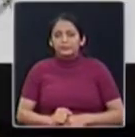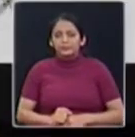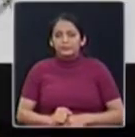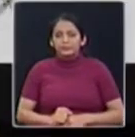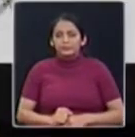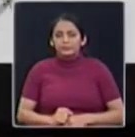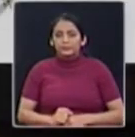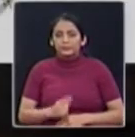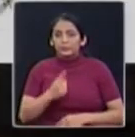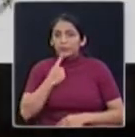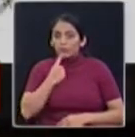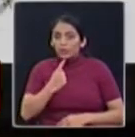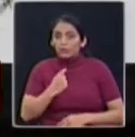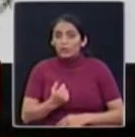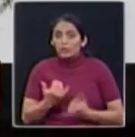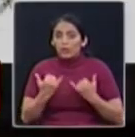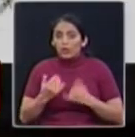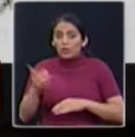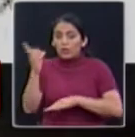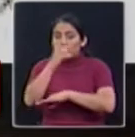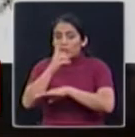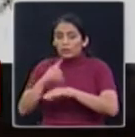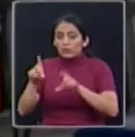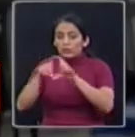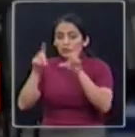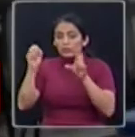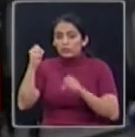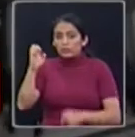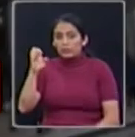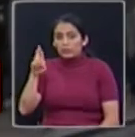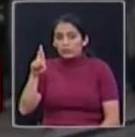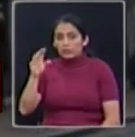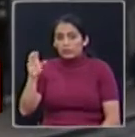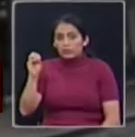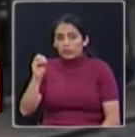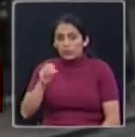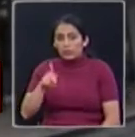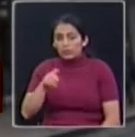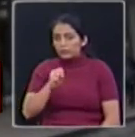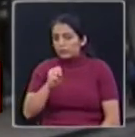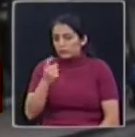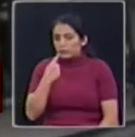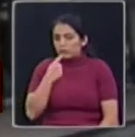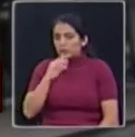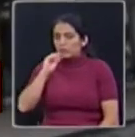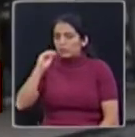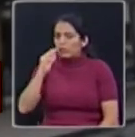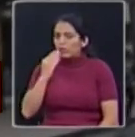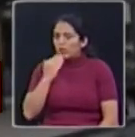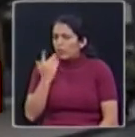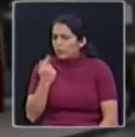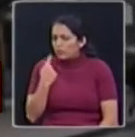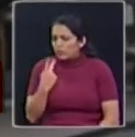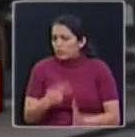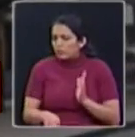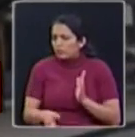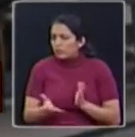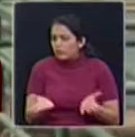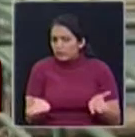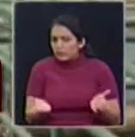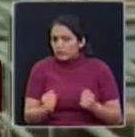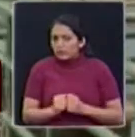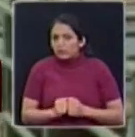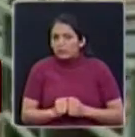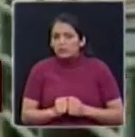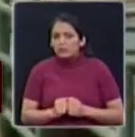del CERCOV para que demuestre cuáles son los hechos de corrupción cometidos en la empresa Etapa. Los contratos son por 18 millones de dólares y